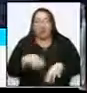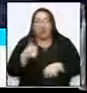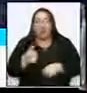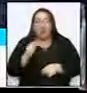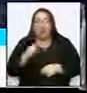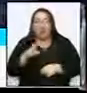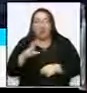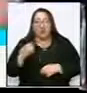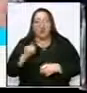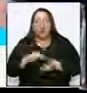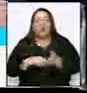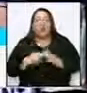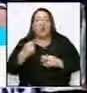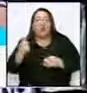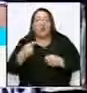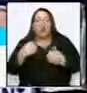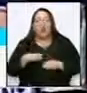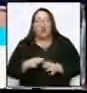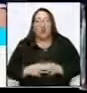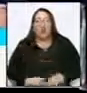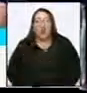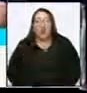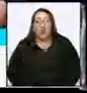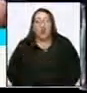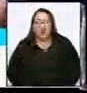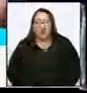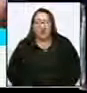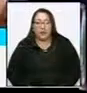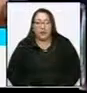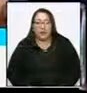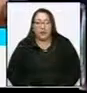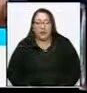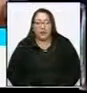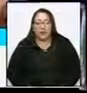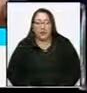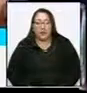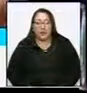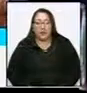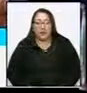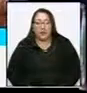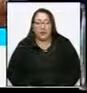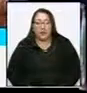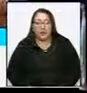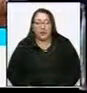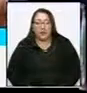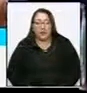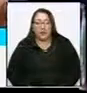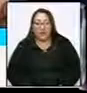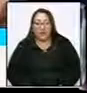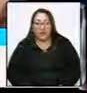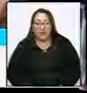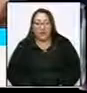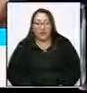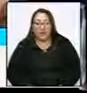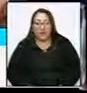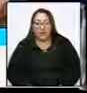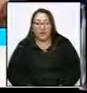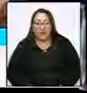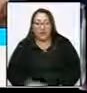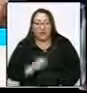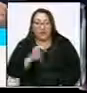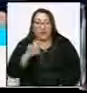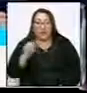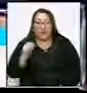y donde solamente se han eliminado, por ejemplo, las referencias a la censura, a la renuncia o a la remoción